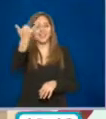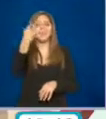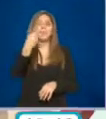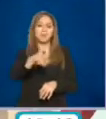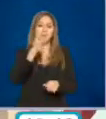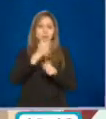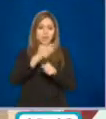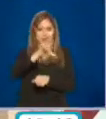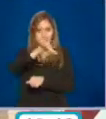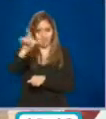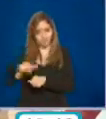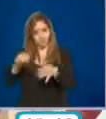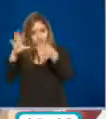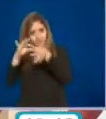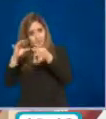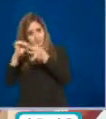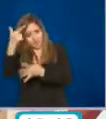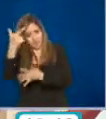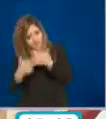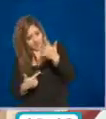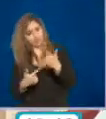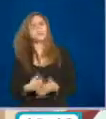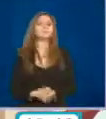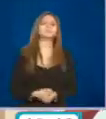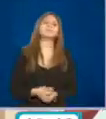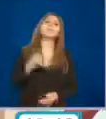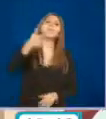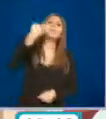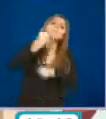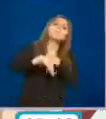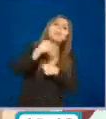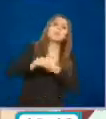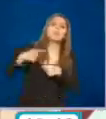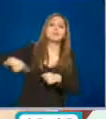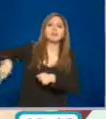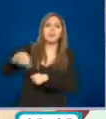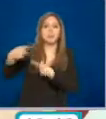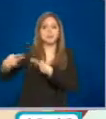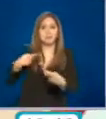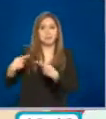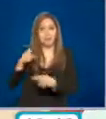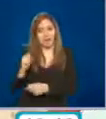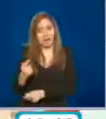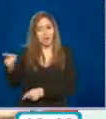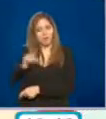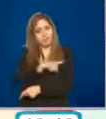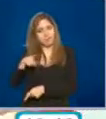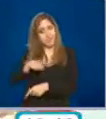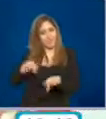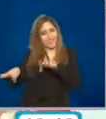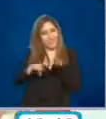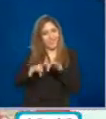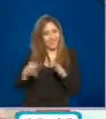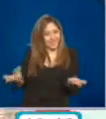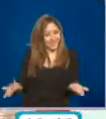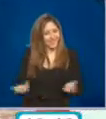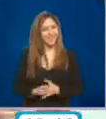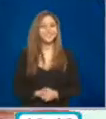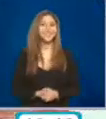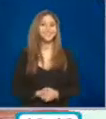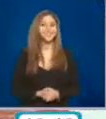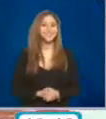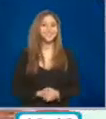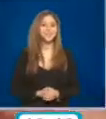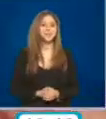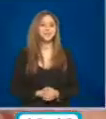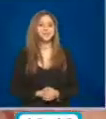los ingredientes. Ok, bueno, miren, mientras los pongo a hacer algo y exactamente, les vamos platicando. Sí, pónganse a trabajar. Pónganse a trabajar para el pan nuestro.